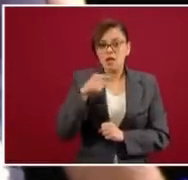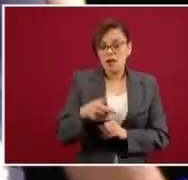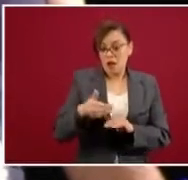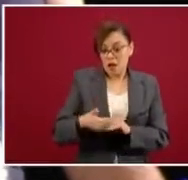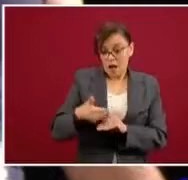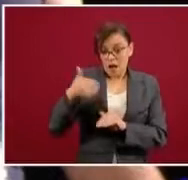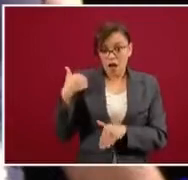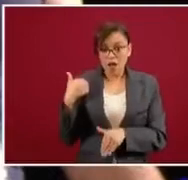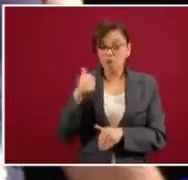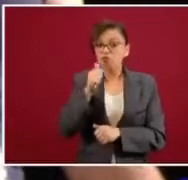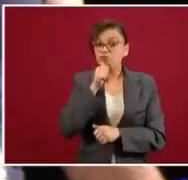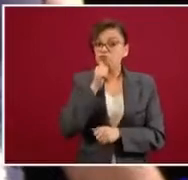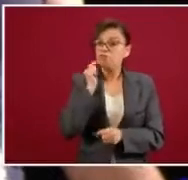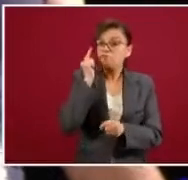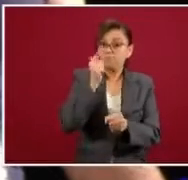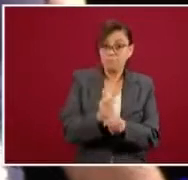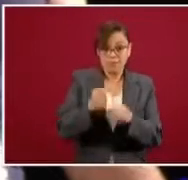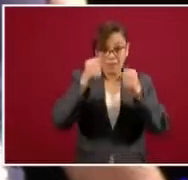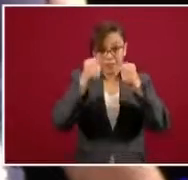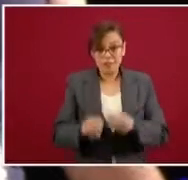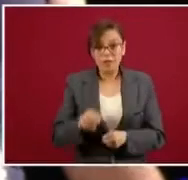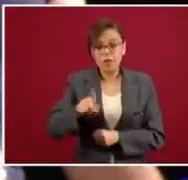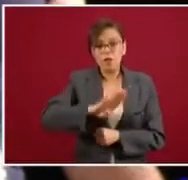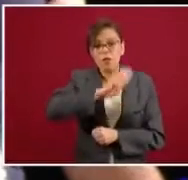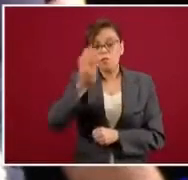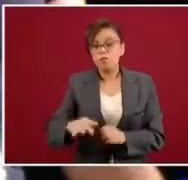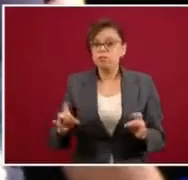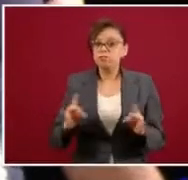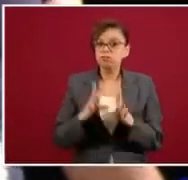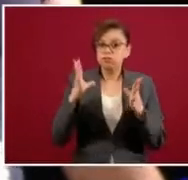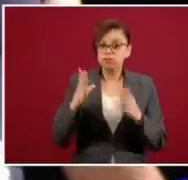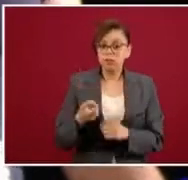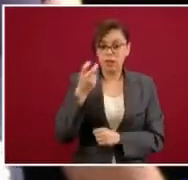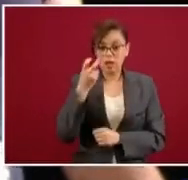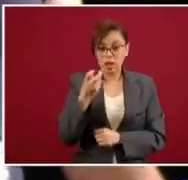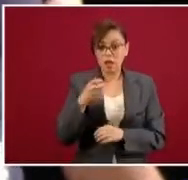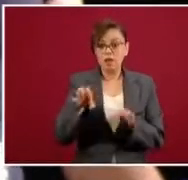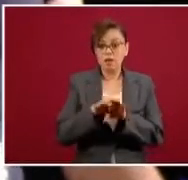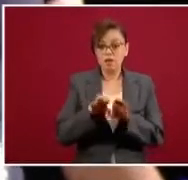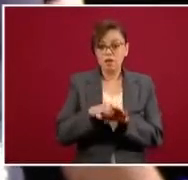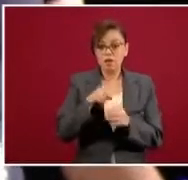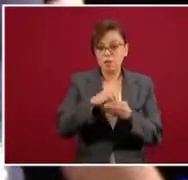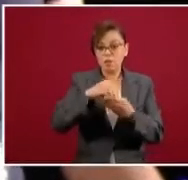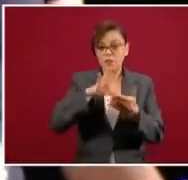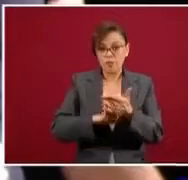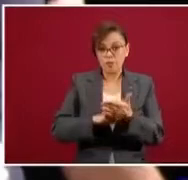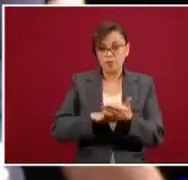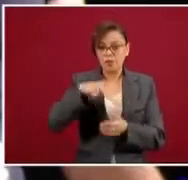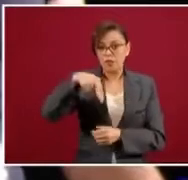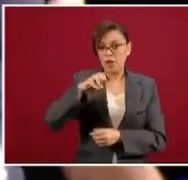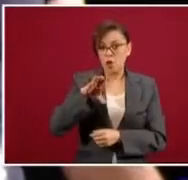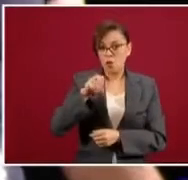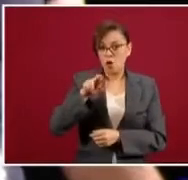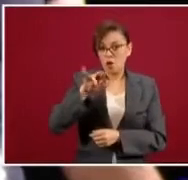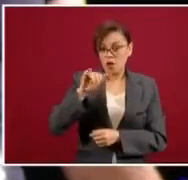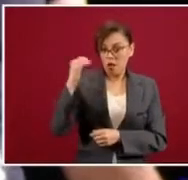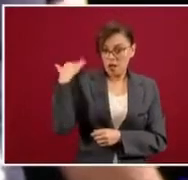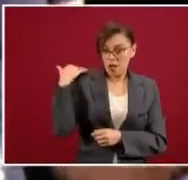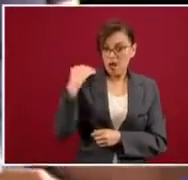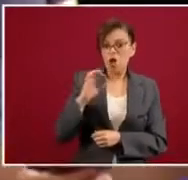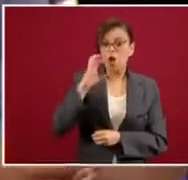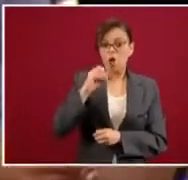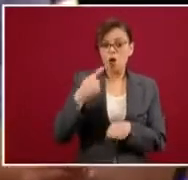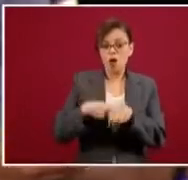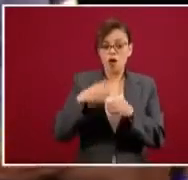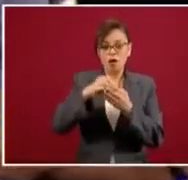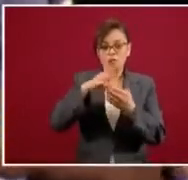confirme la prueba? ¿Esa acta de defunción sale como una neumonía típica o sale enfermo por COVID-19?